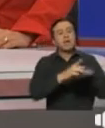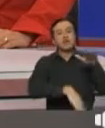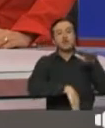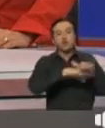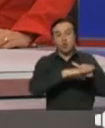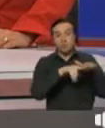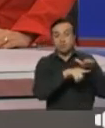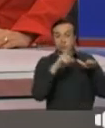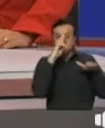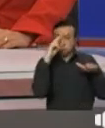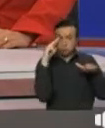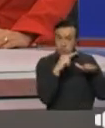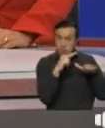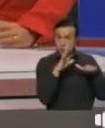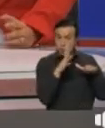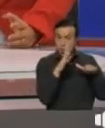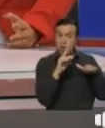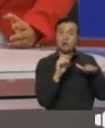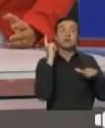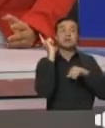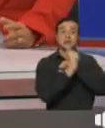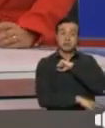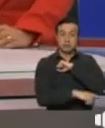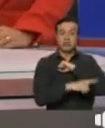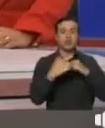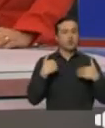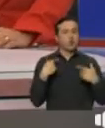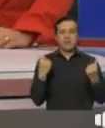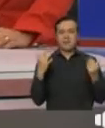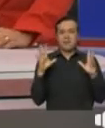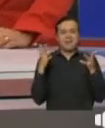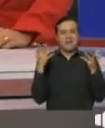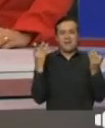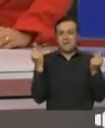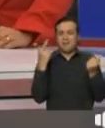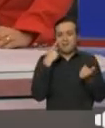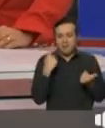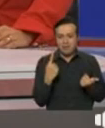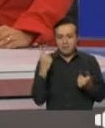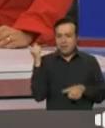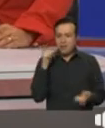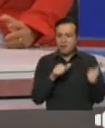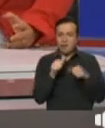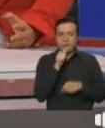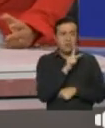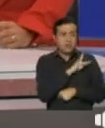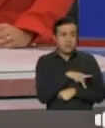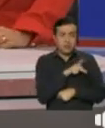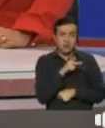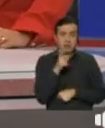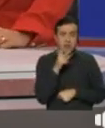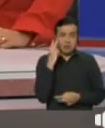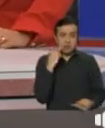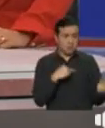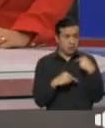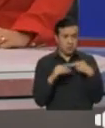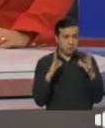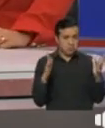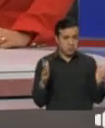lo incumplen, serán sancionados. Si no tengo dinero para pagar el examen en un laboratorio privado, ¿no me podrán